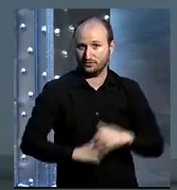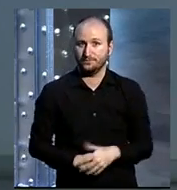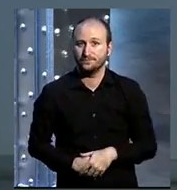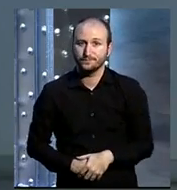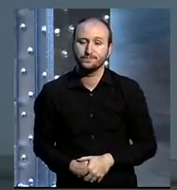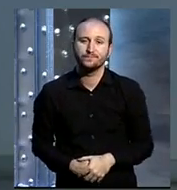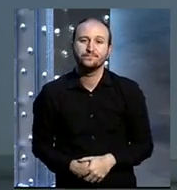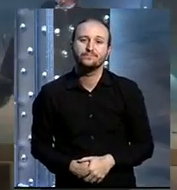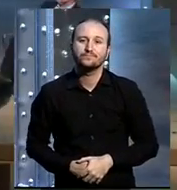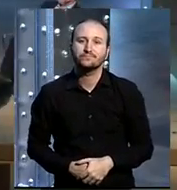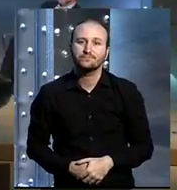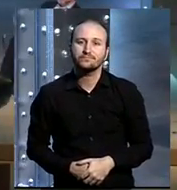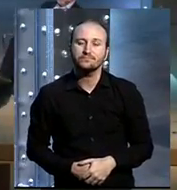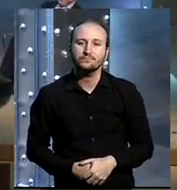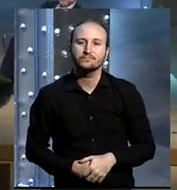dejo a ustedes.